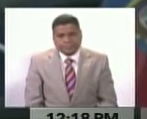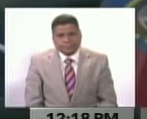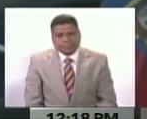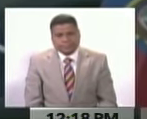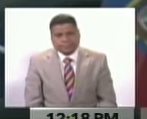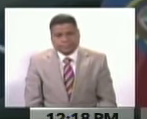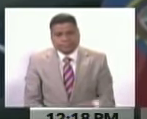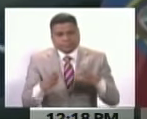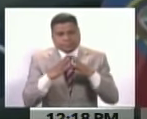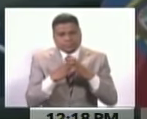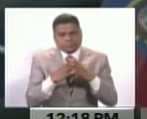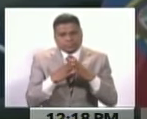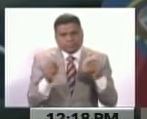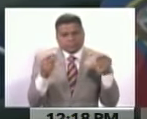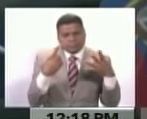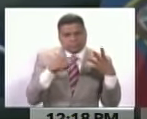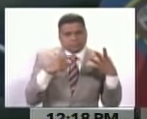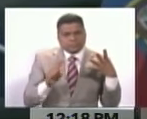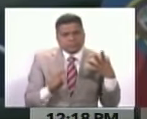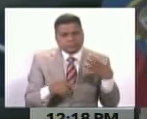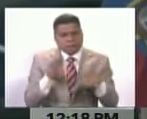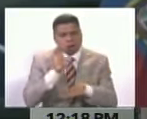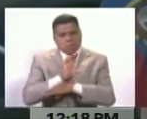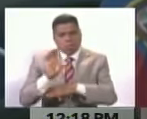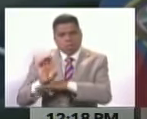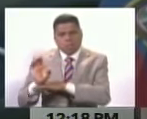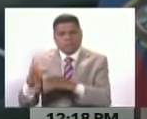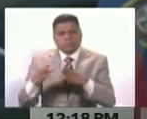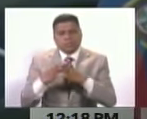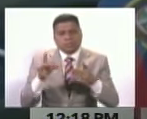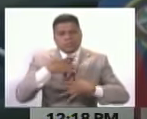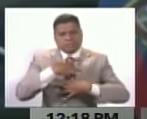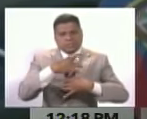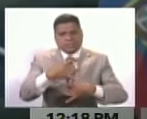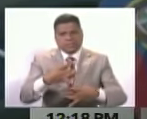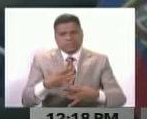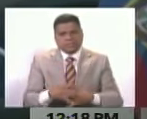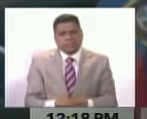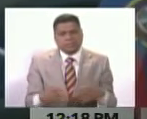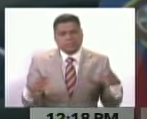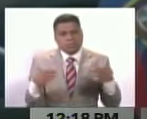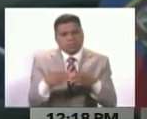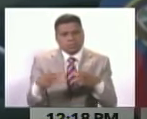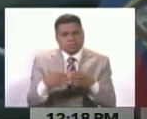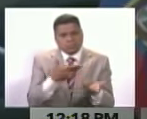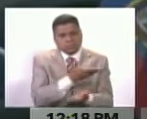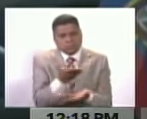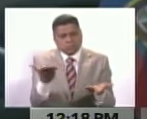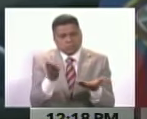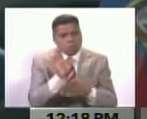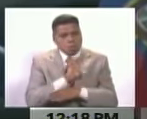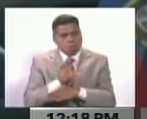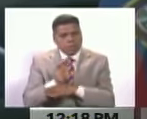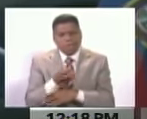y por haber cuidado los intereses de nuestro movimiento con tanto ahínco.